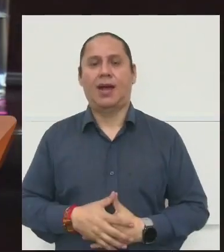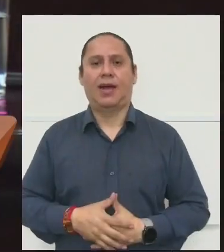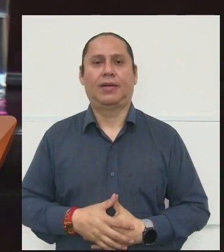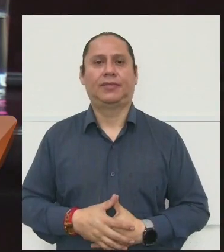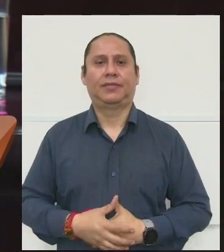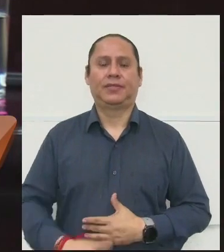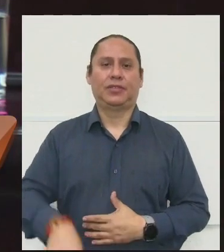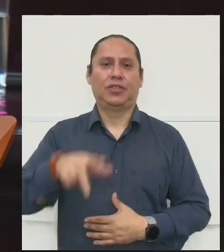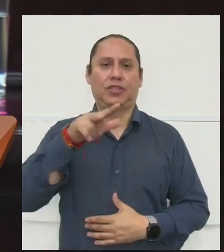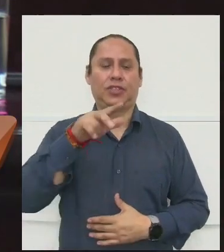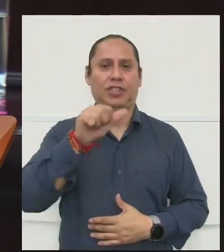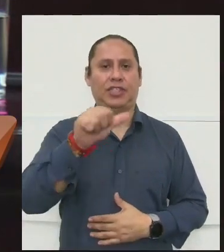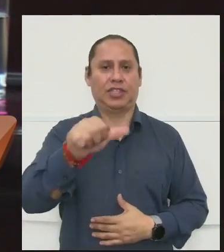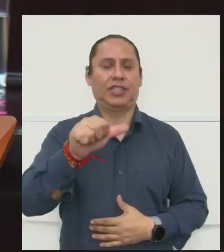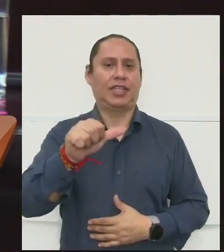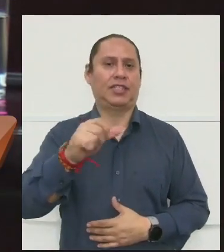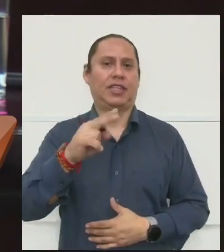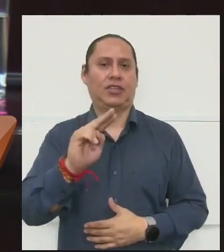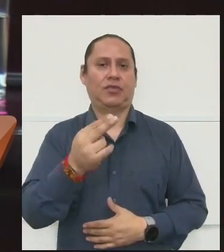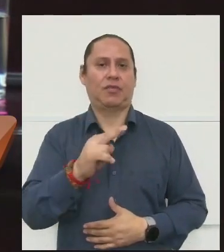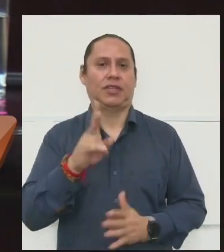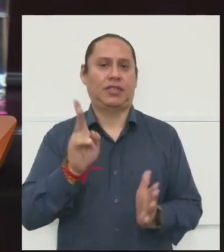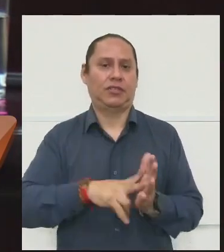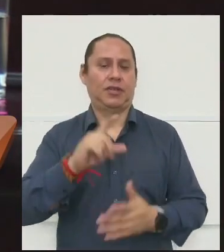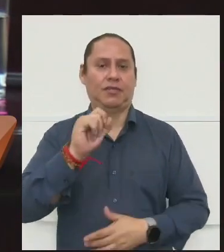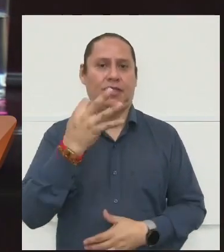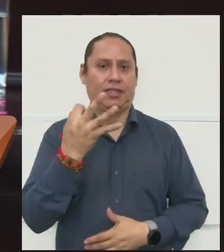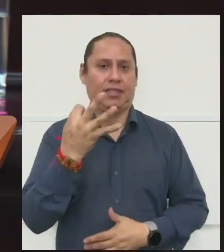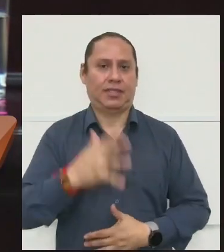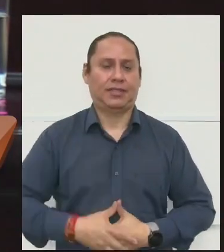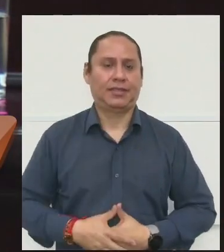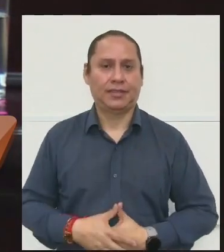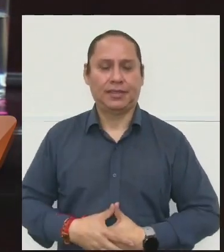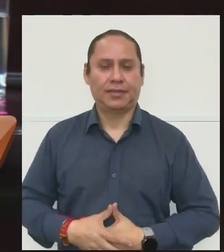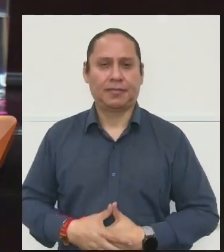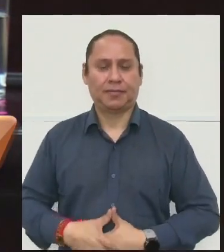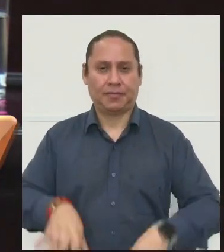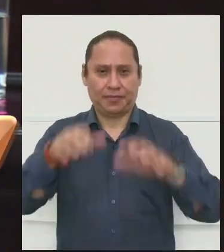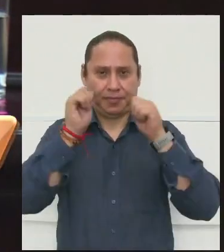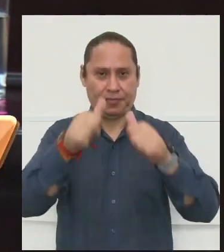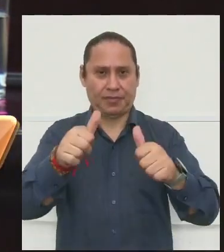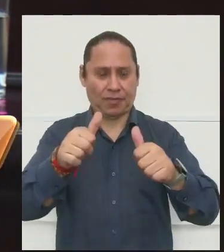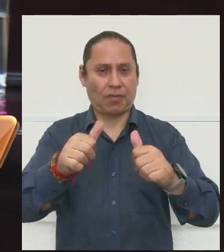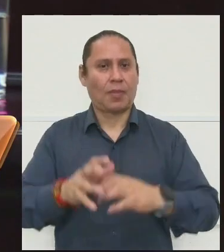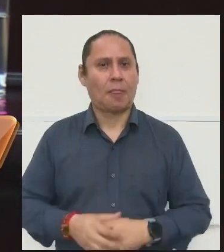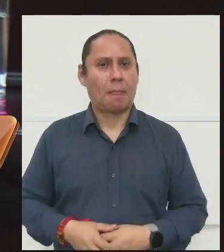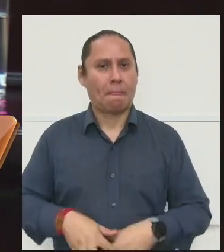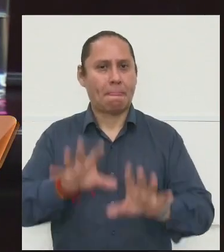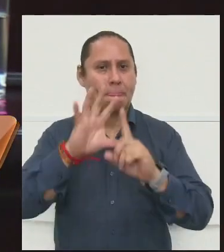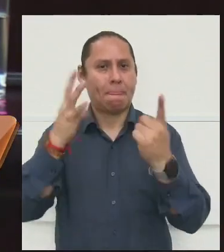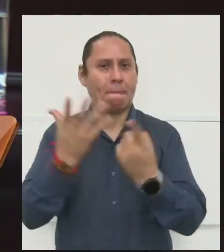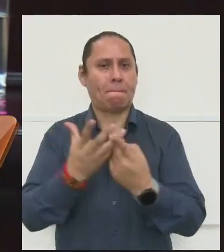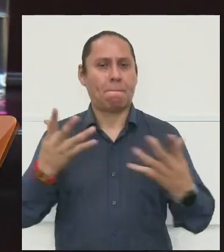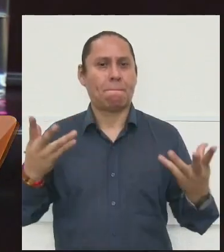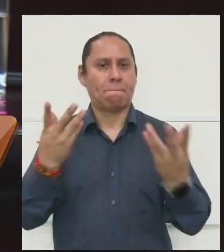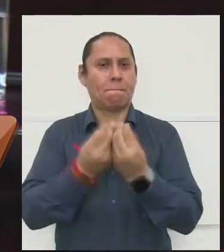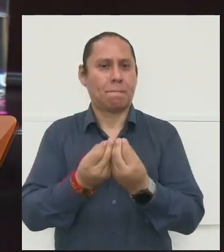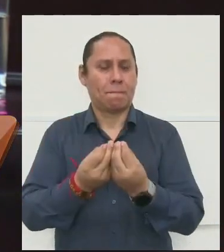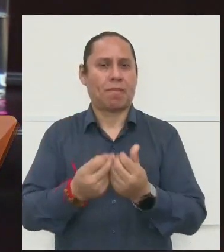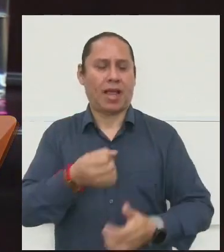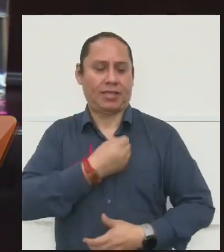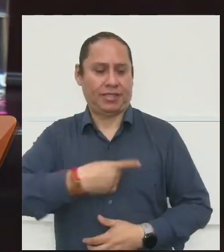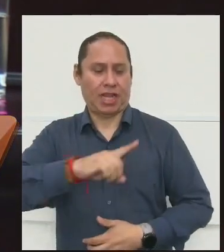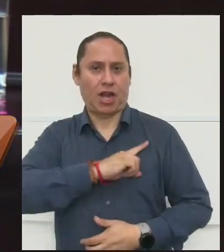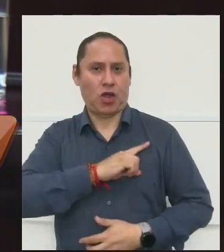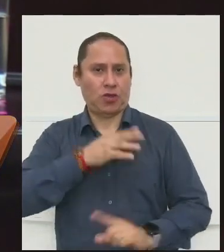Chiapas a los 16 días del mes de noviembre del 2023 Atentamente por las comisiones Unidas de